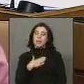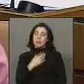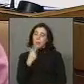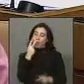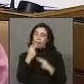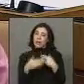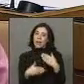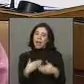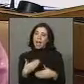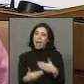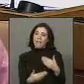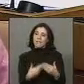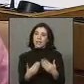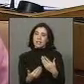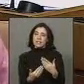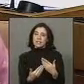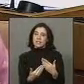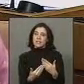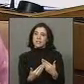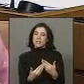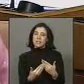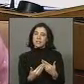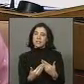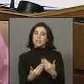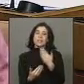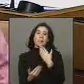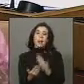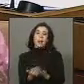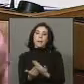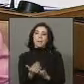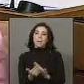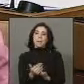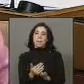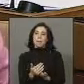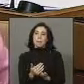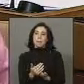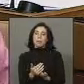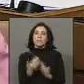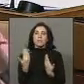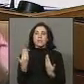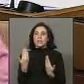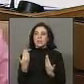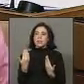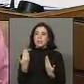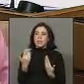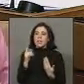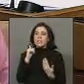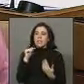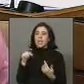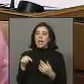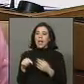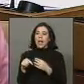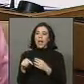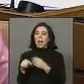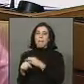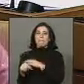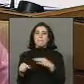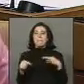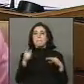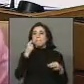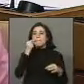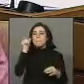el avance que hemos tenido y junto a aprovechar, aunque se ha retirado, no, está acá